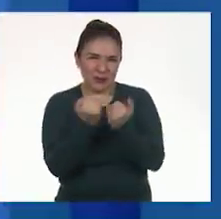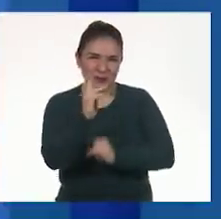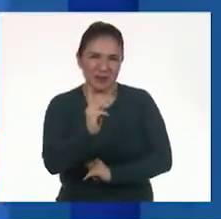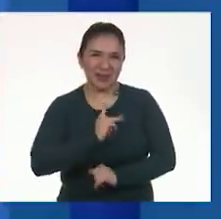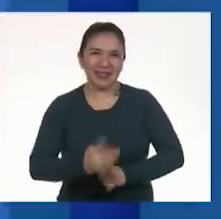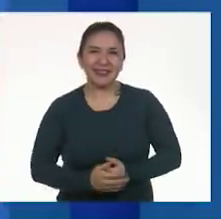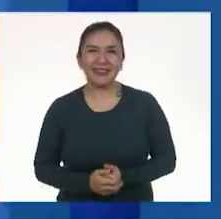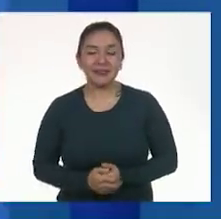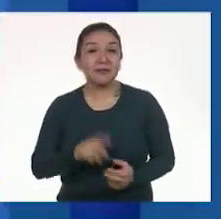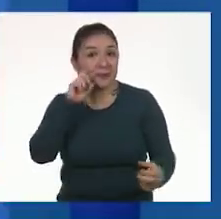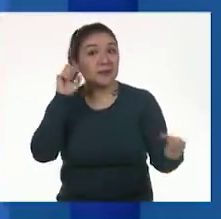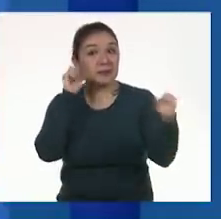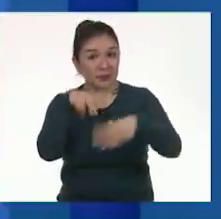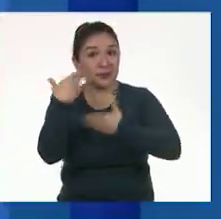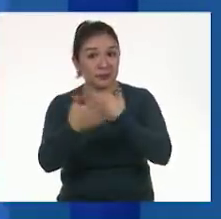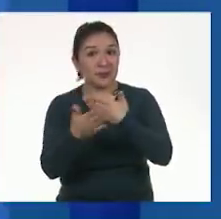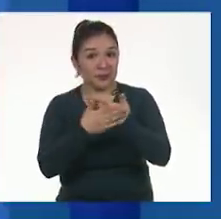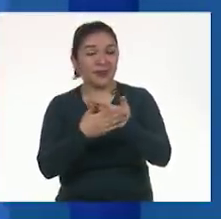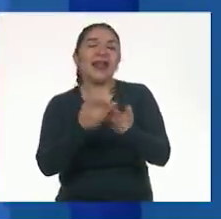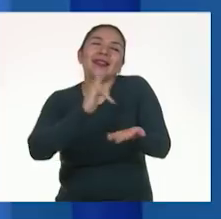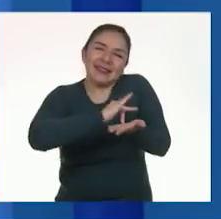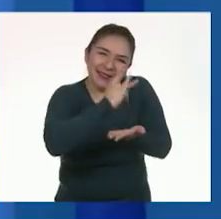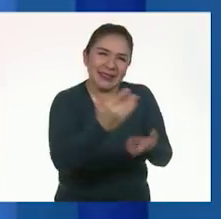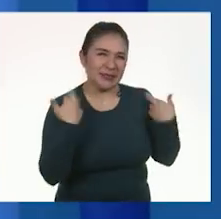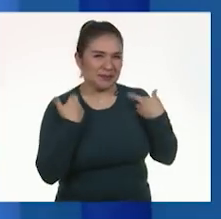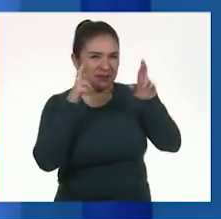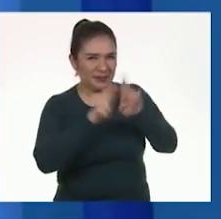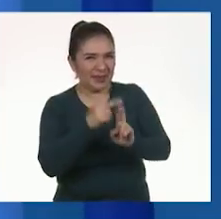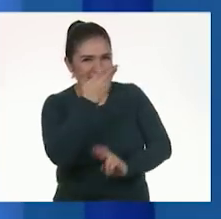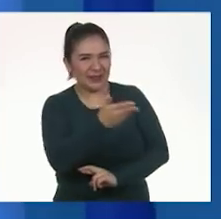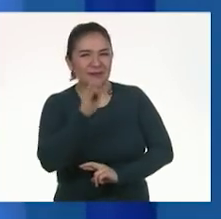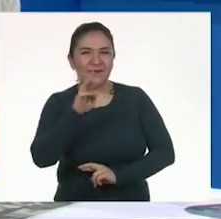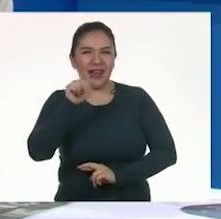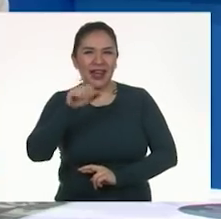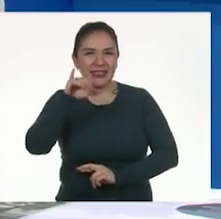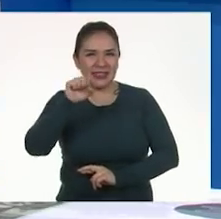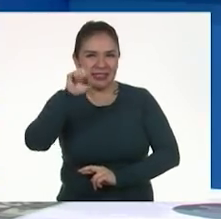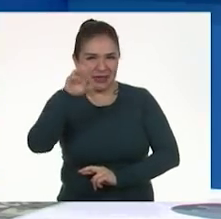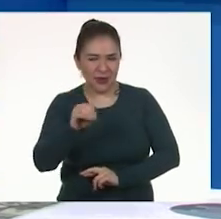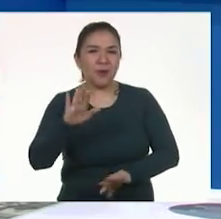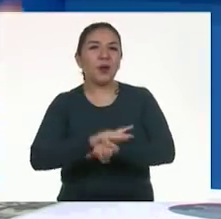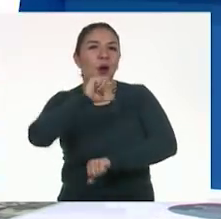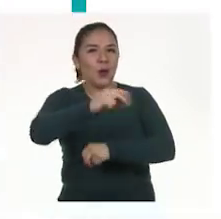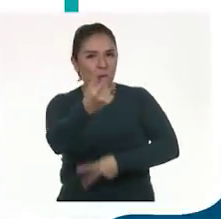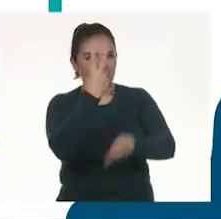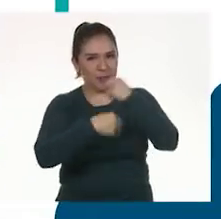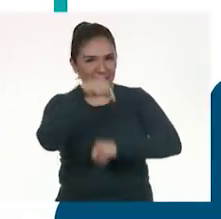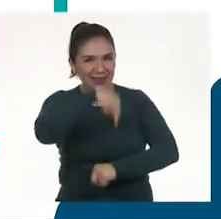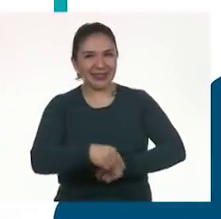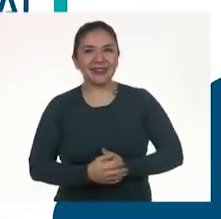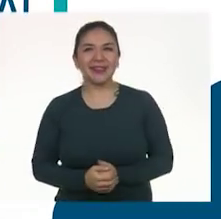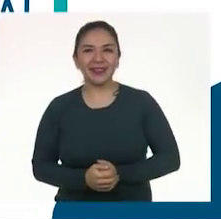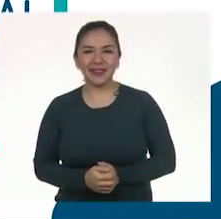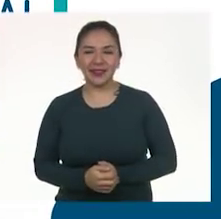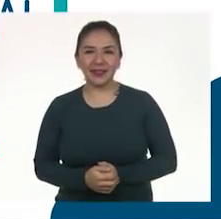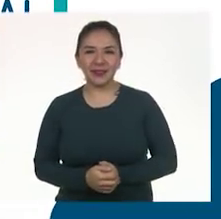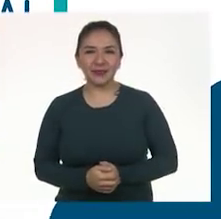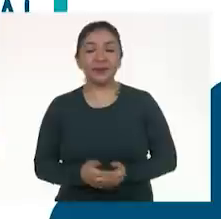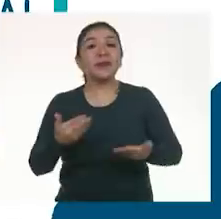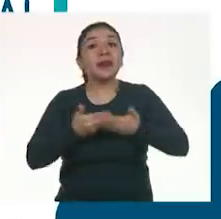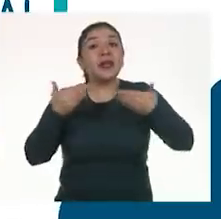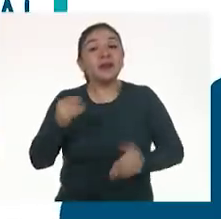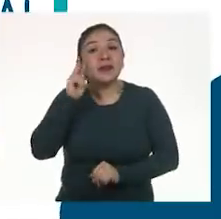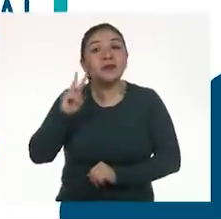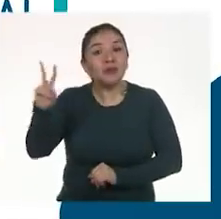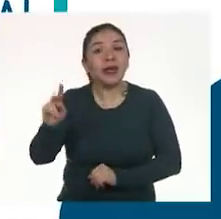nosotros. Nos vemos a la próxima. Muchísimas gracias, maestro Francisco Martínez, por estar aquí conmigo. A